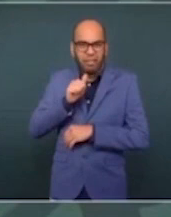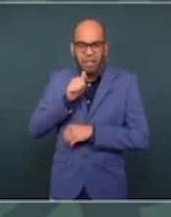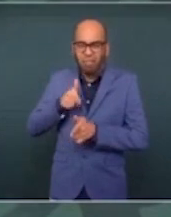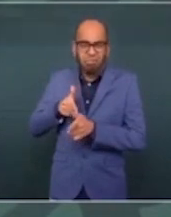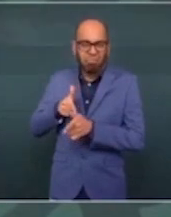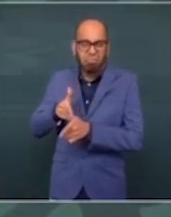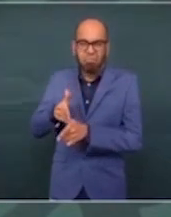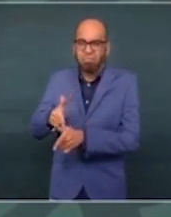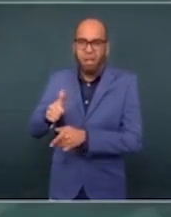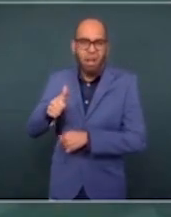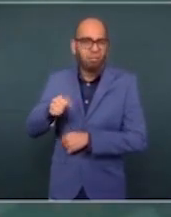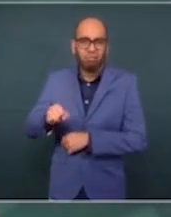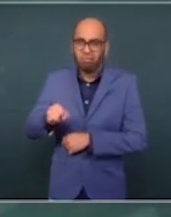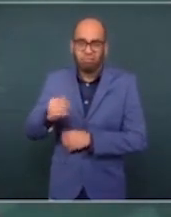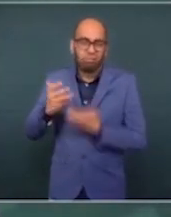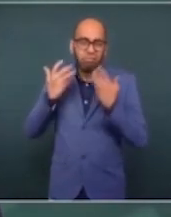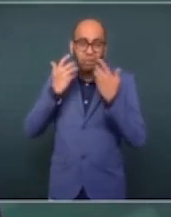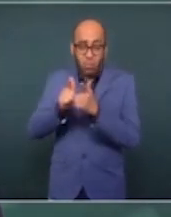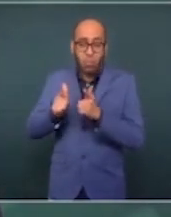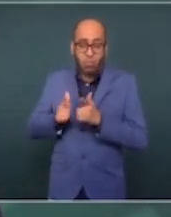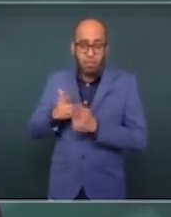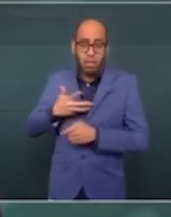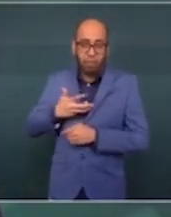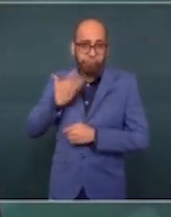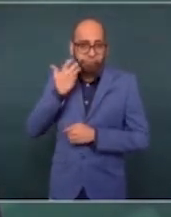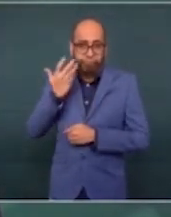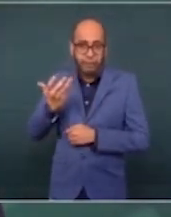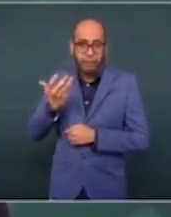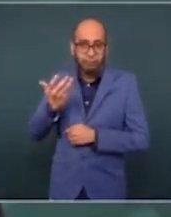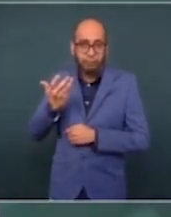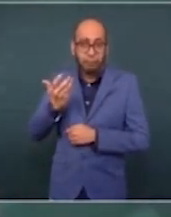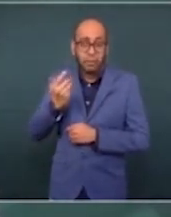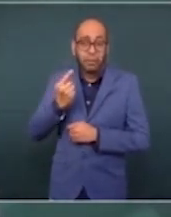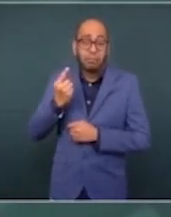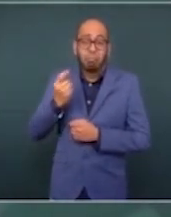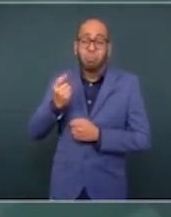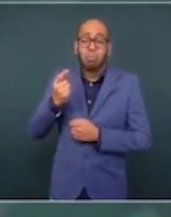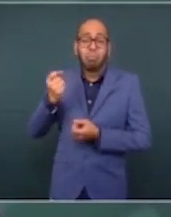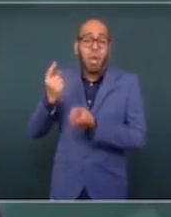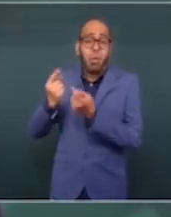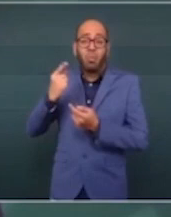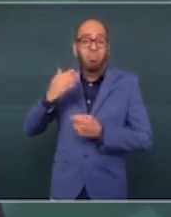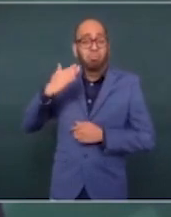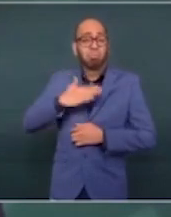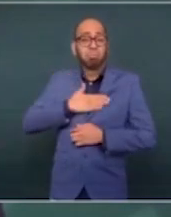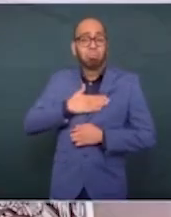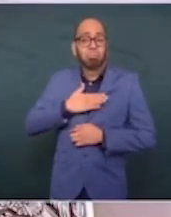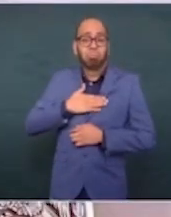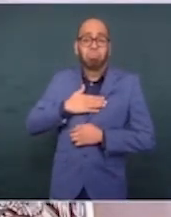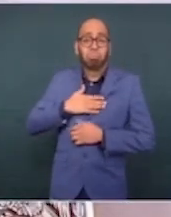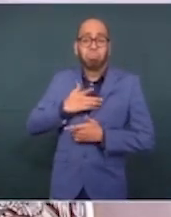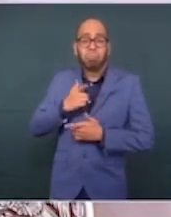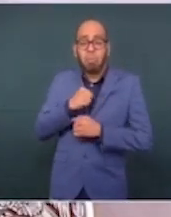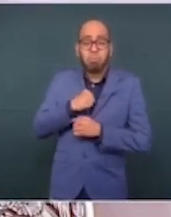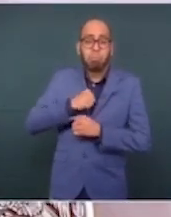cosas no cambien, que continúen los privilegios, que continúe el régimen de corrupción.